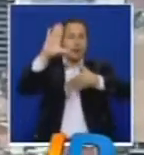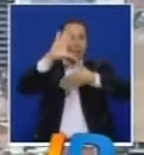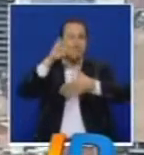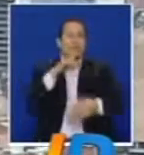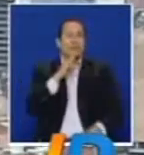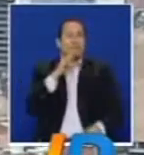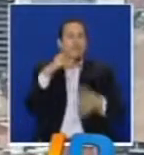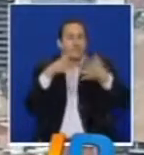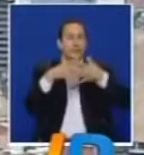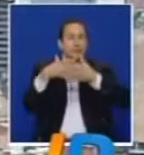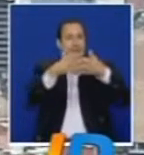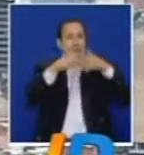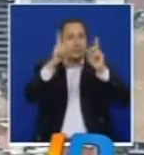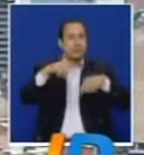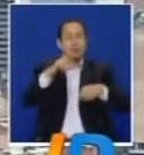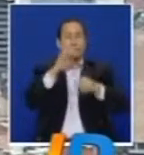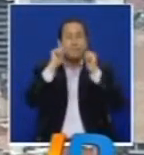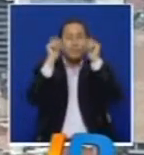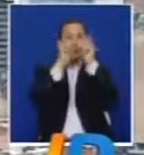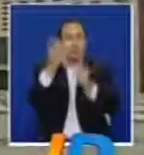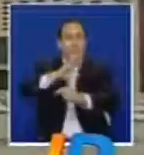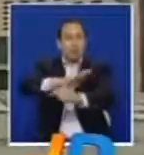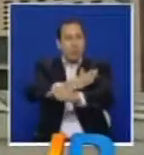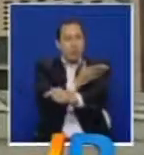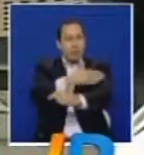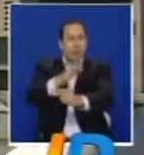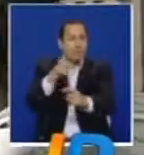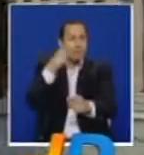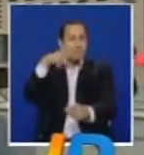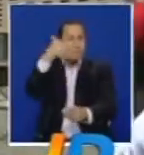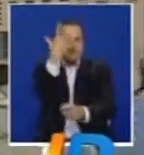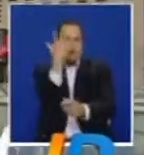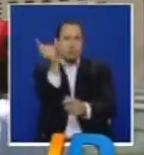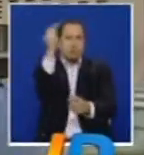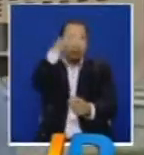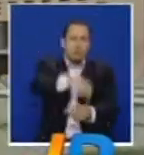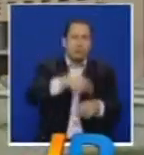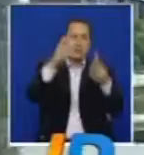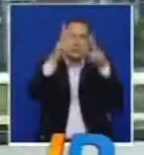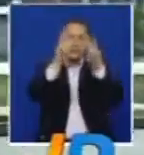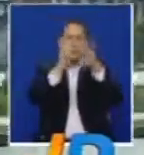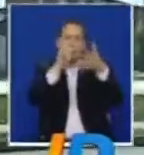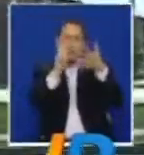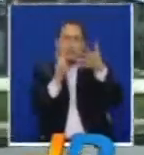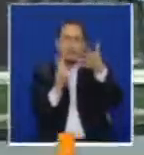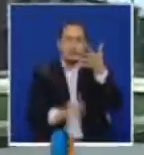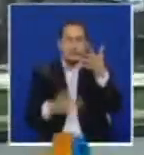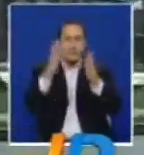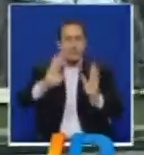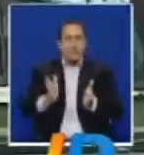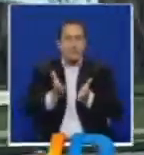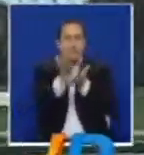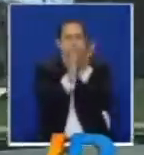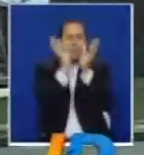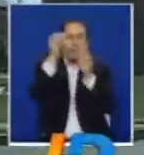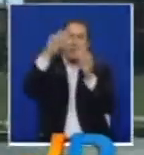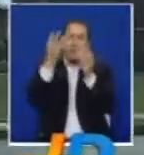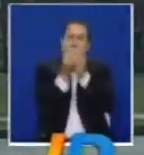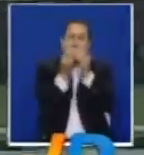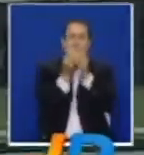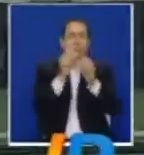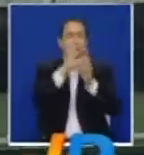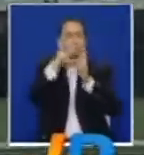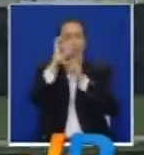deportistas destacados, se realizará la tercera cumbre mundial de alcaldes, en la que se tratarán temas como el desarrollo económico con inclusión social y